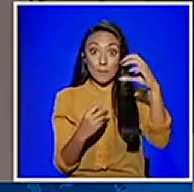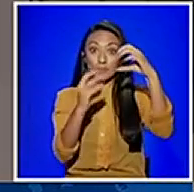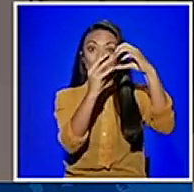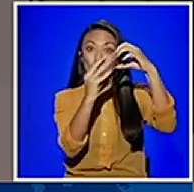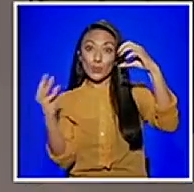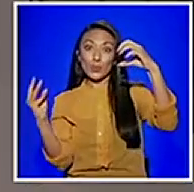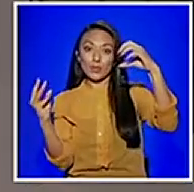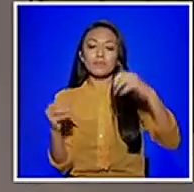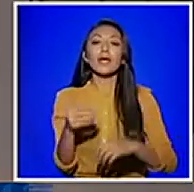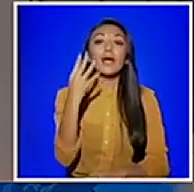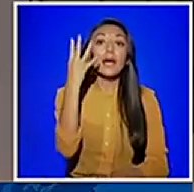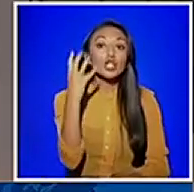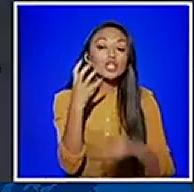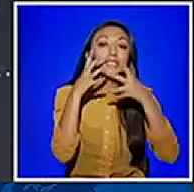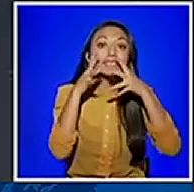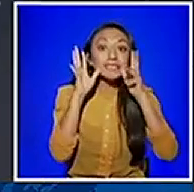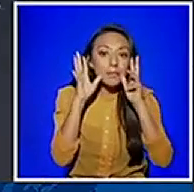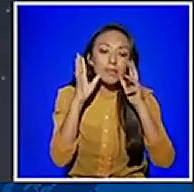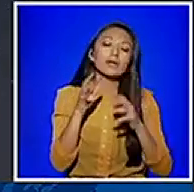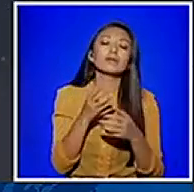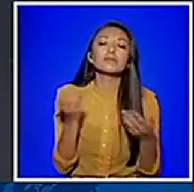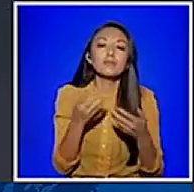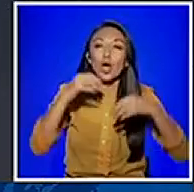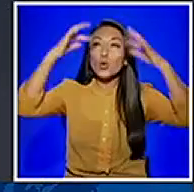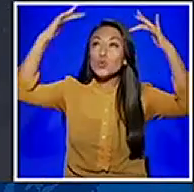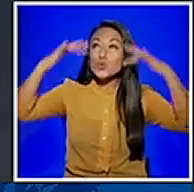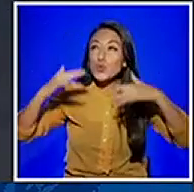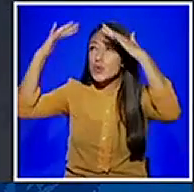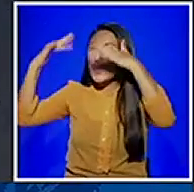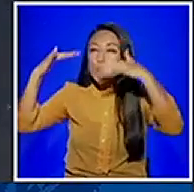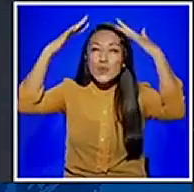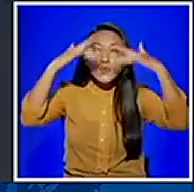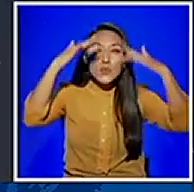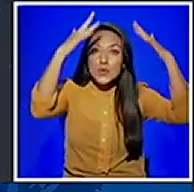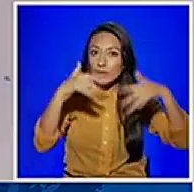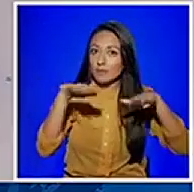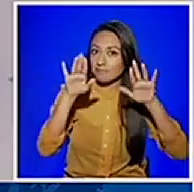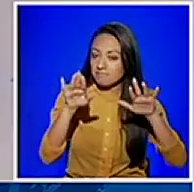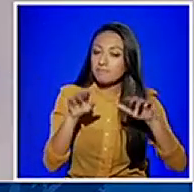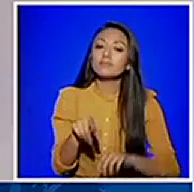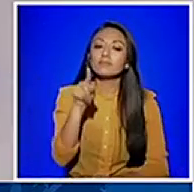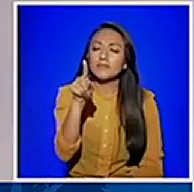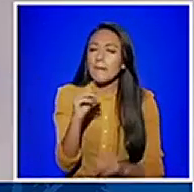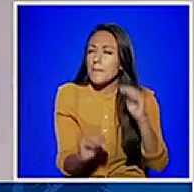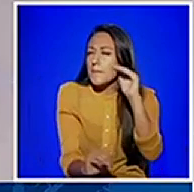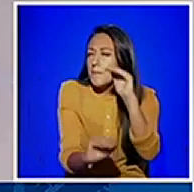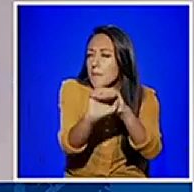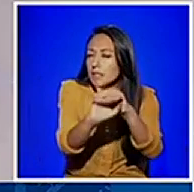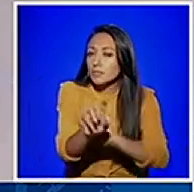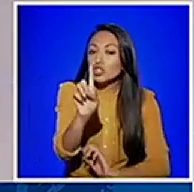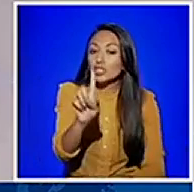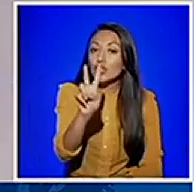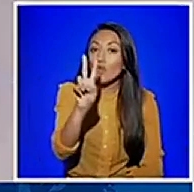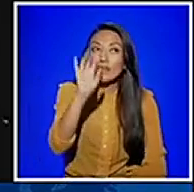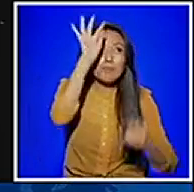14 de diciembre, en cambio, ocurrirá la lluvia de meteoritos de Geminidas. Se espera un pico máximo de 120 meteoros por